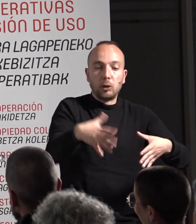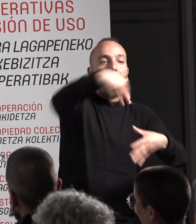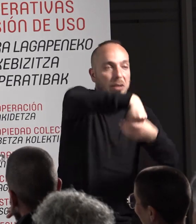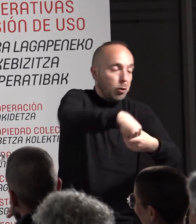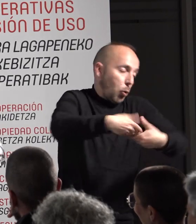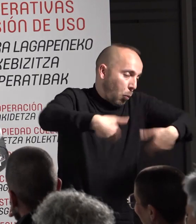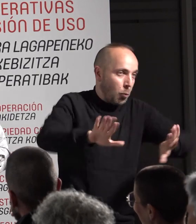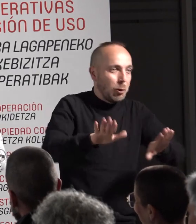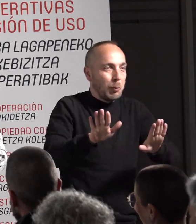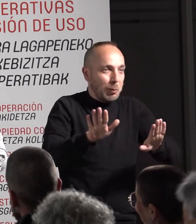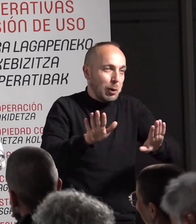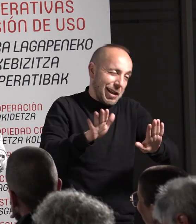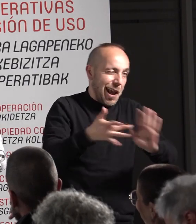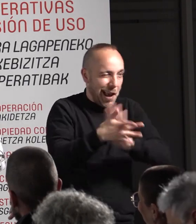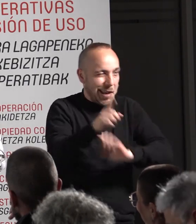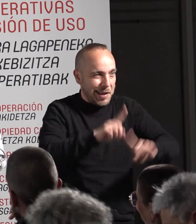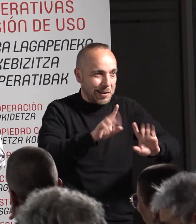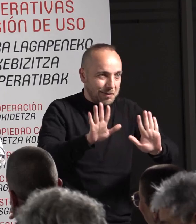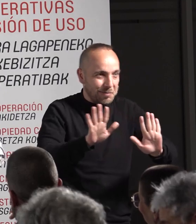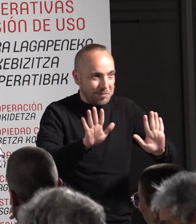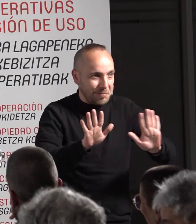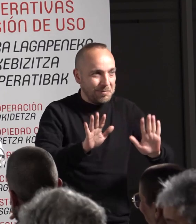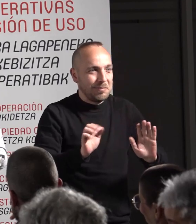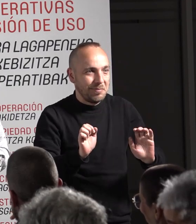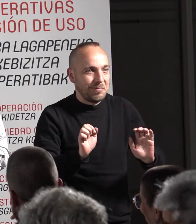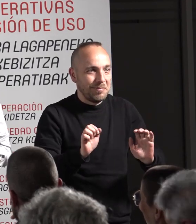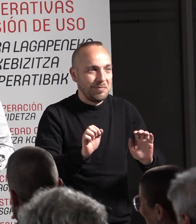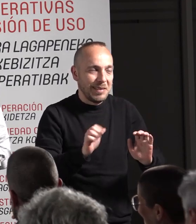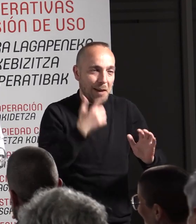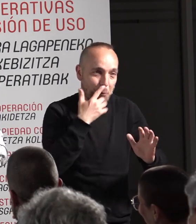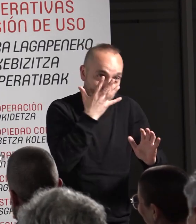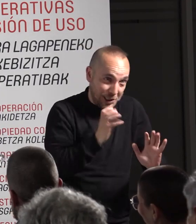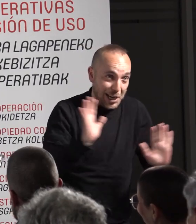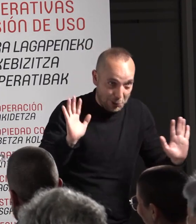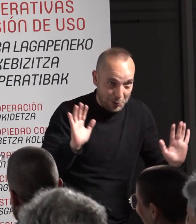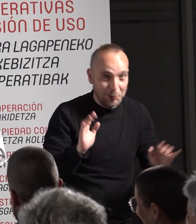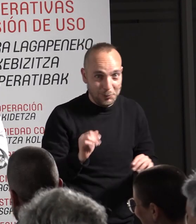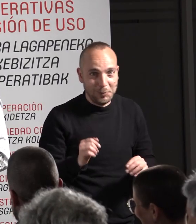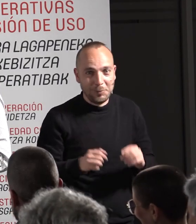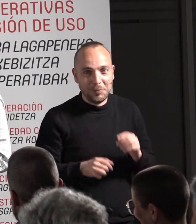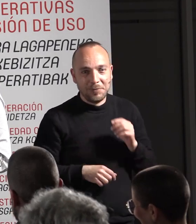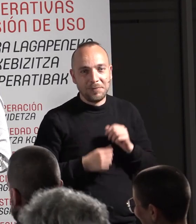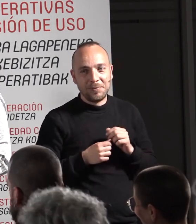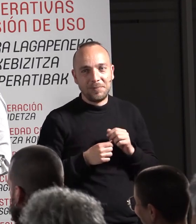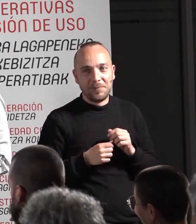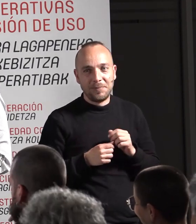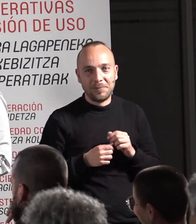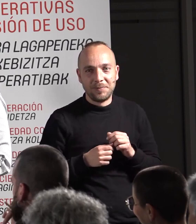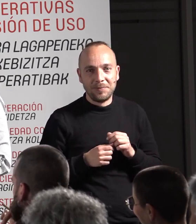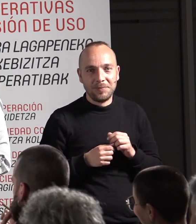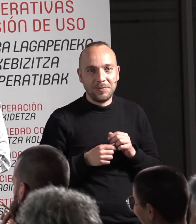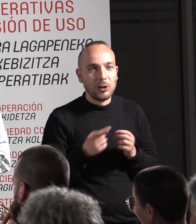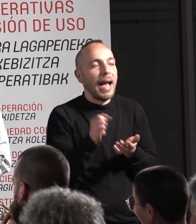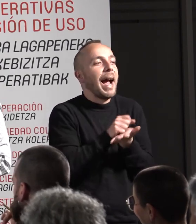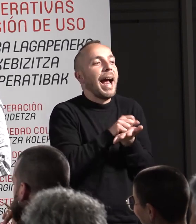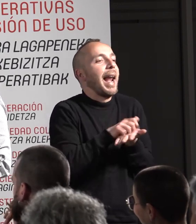aquí, claro, cuando entramos ya en el terreno del dinero, las cosas van en serio. No. O sea, que no, tampoco es